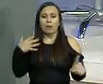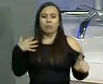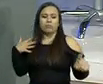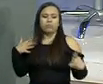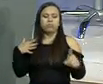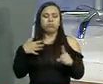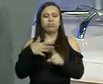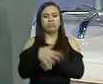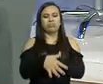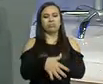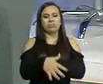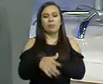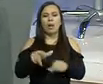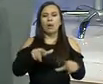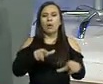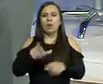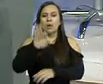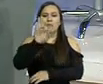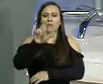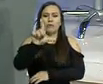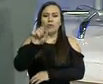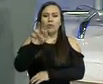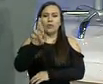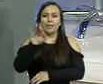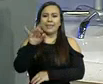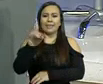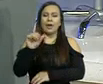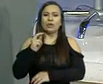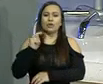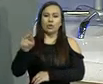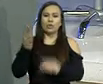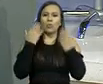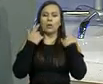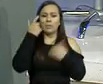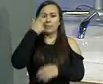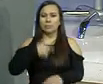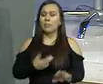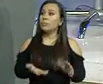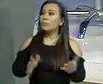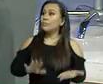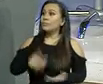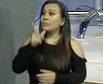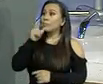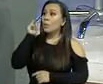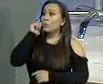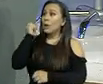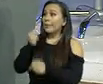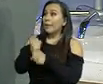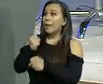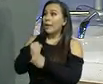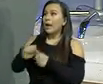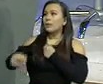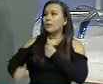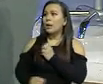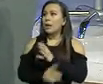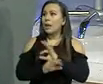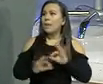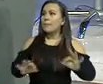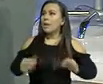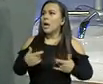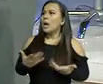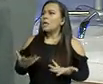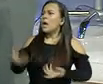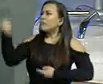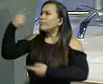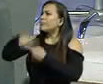por un vehículo en el sector de la florida al norte de guayaquil la afectada trabaja en el consorcio puerto limpio y solicita que